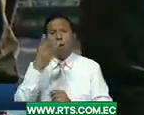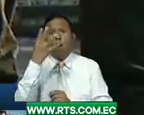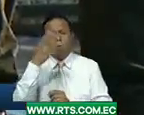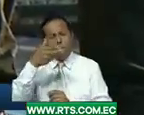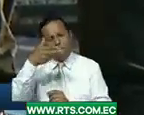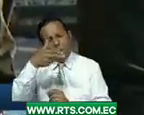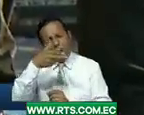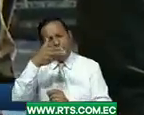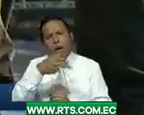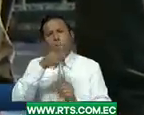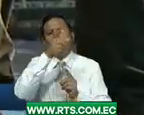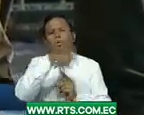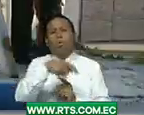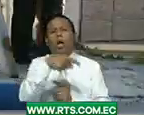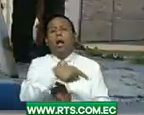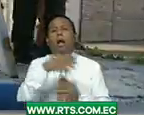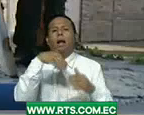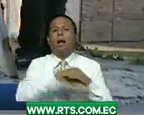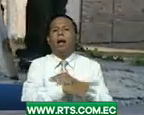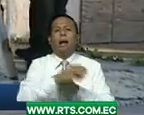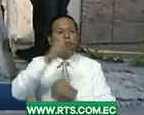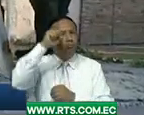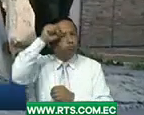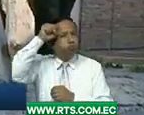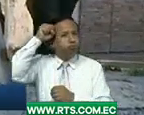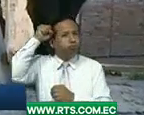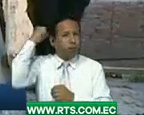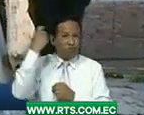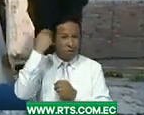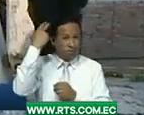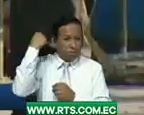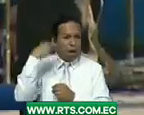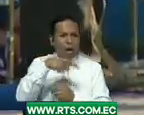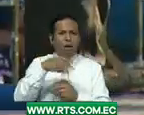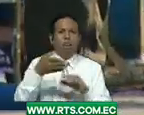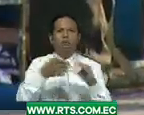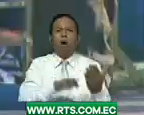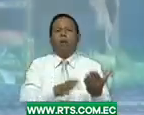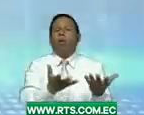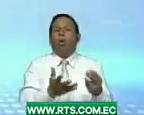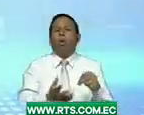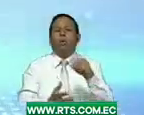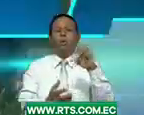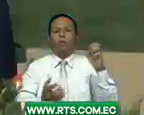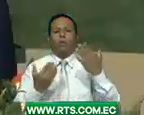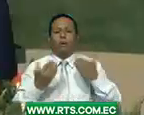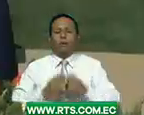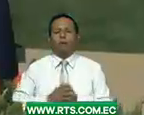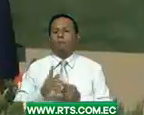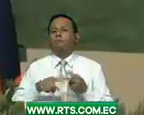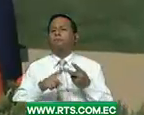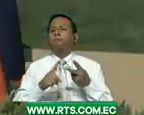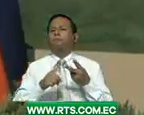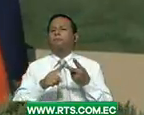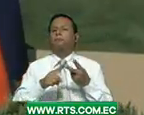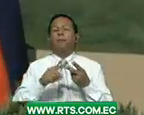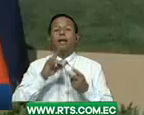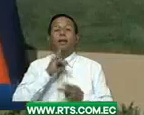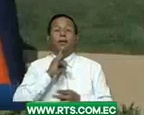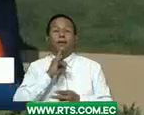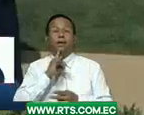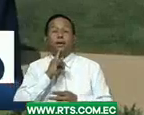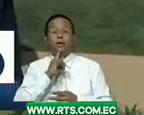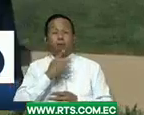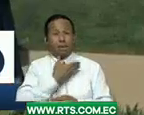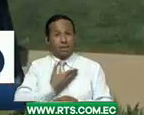vida de un cliente de una peluquería en el suroeste de Guayaquil. Y además, en Estados Unidos, el presidente Joe Biden indultó